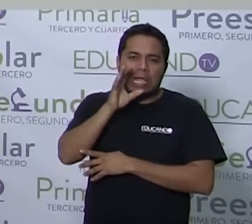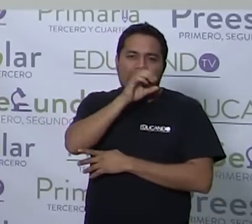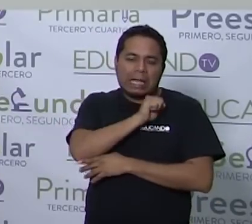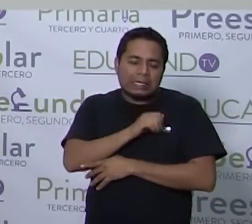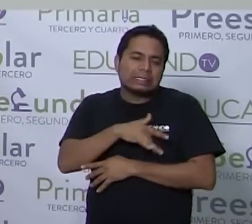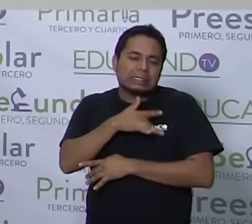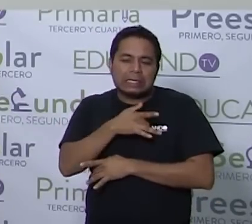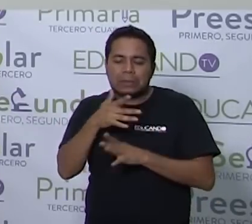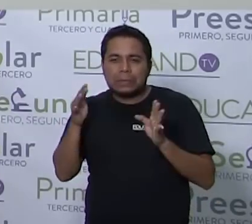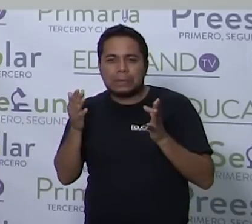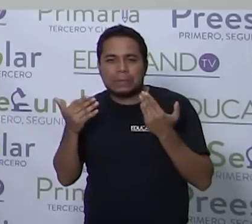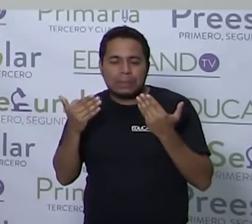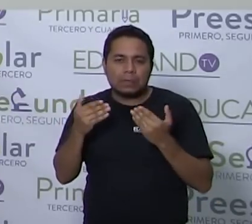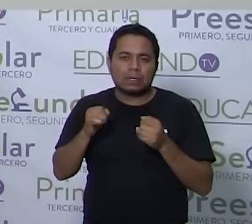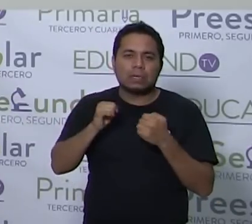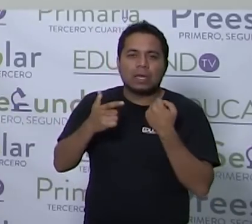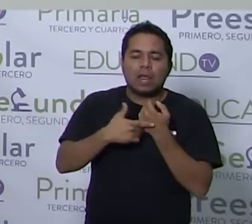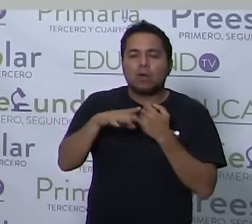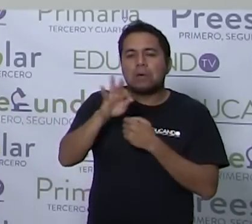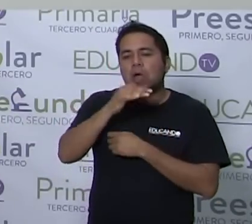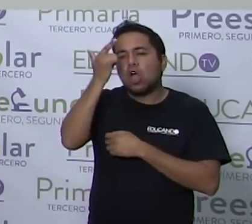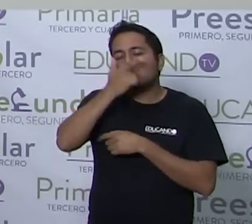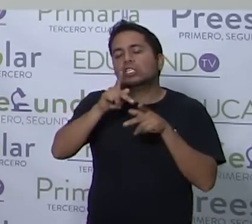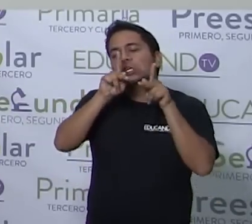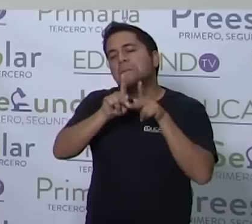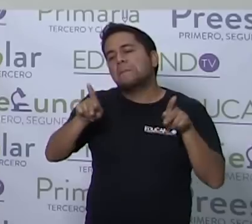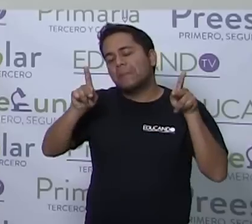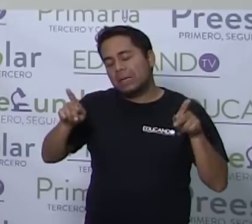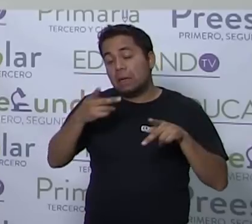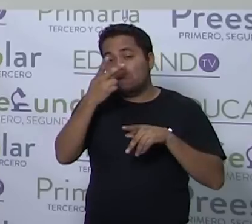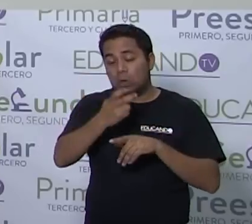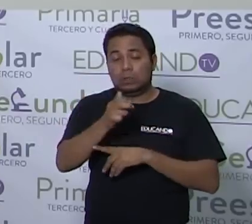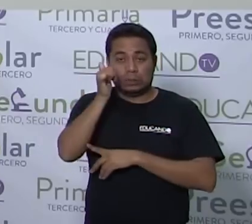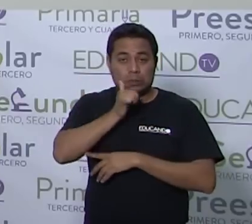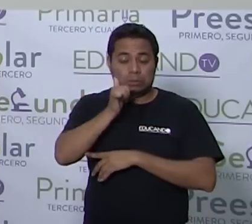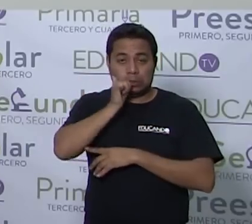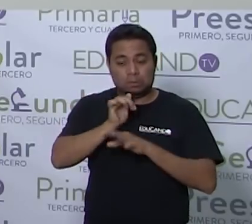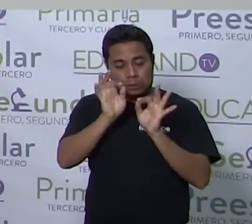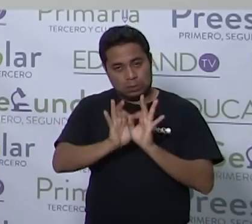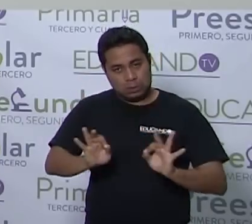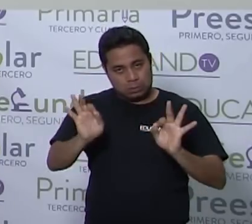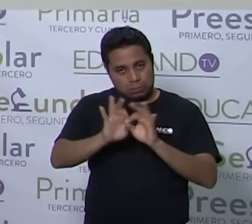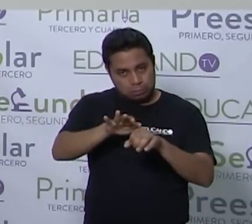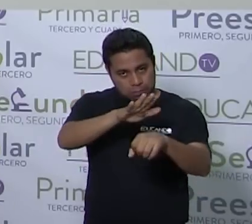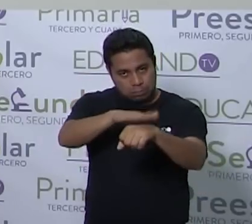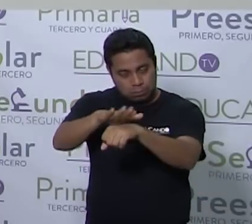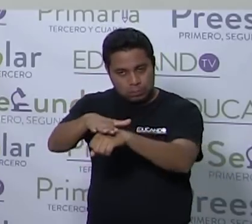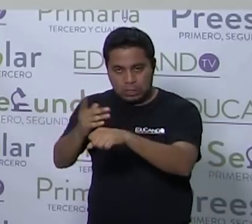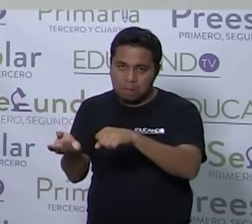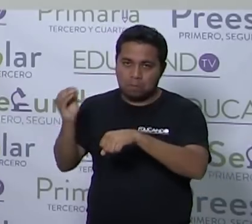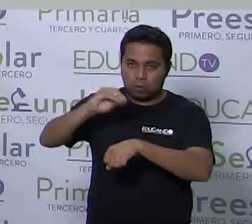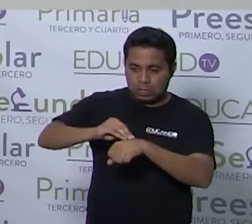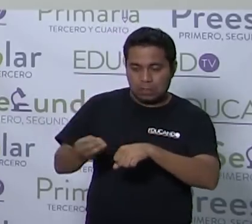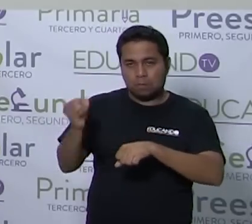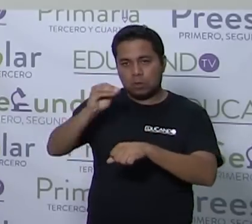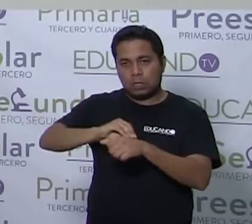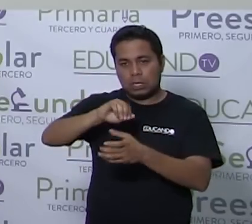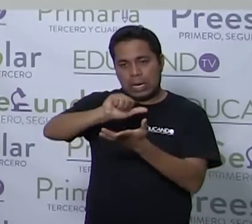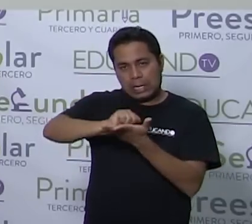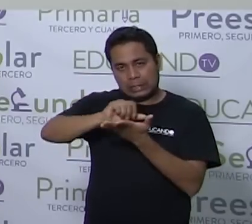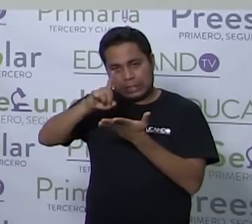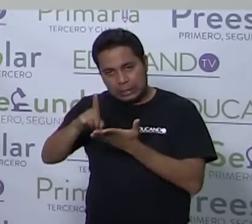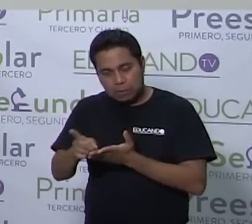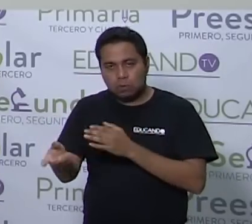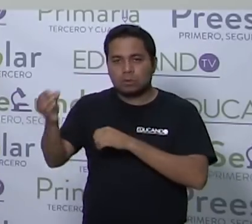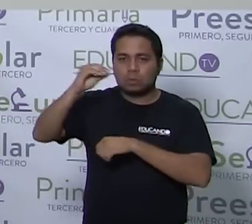mejor hasta una noche de playa. Entonces, por eso es muy importante, niños, agregar adjetivos,